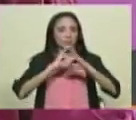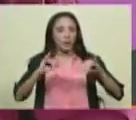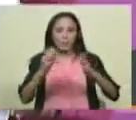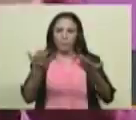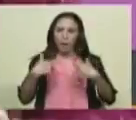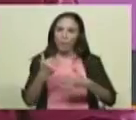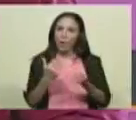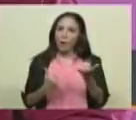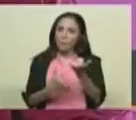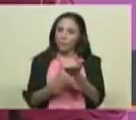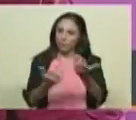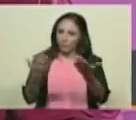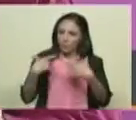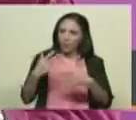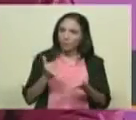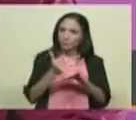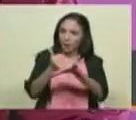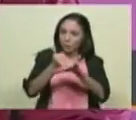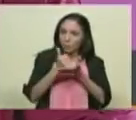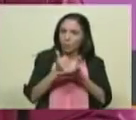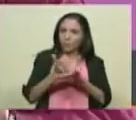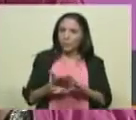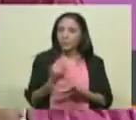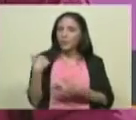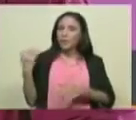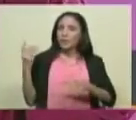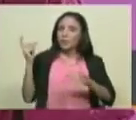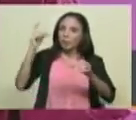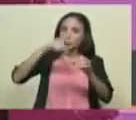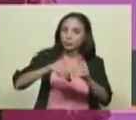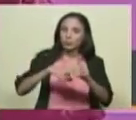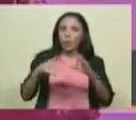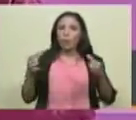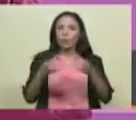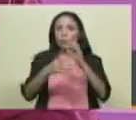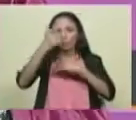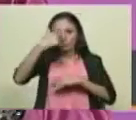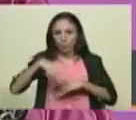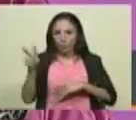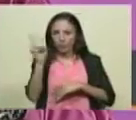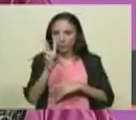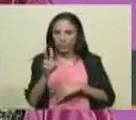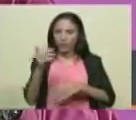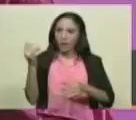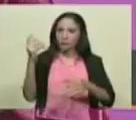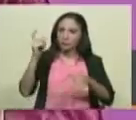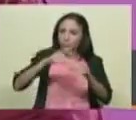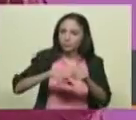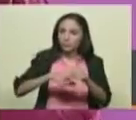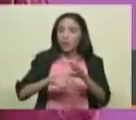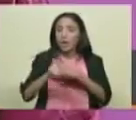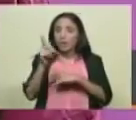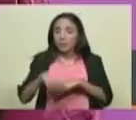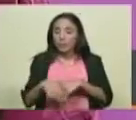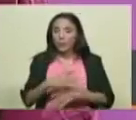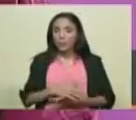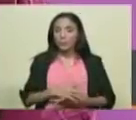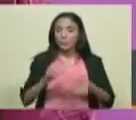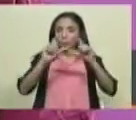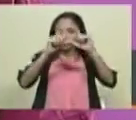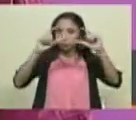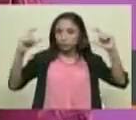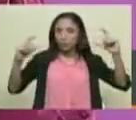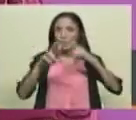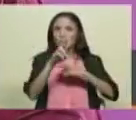conmigo, ven, incorpórate al movimiento Somos Venezuela, regístrate en la aplicación